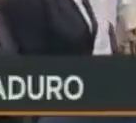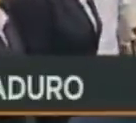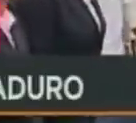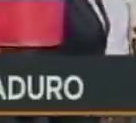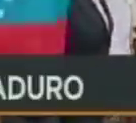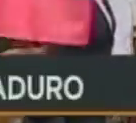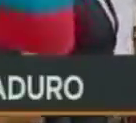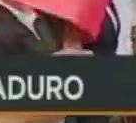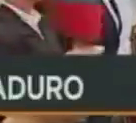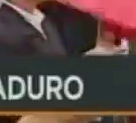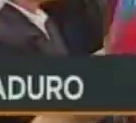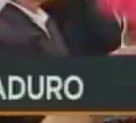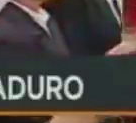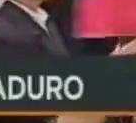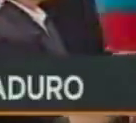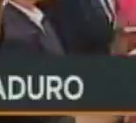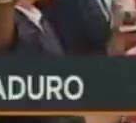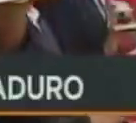compañeras,